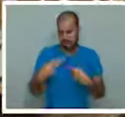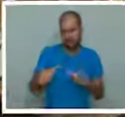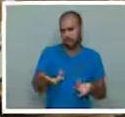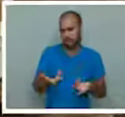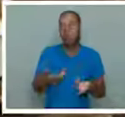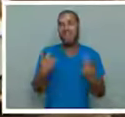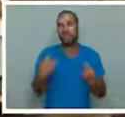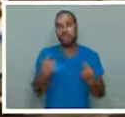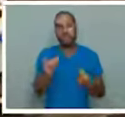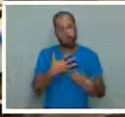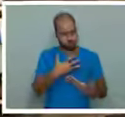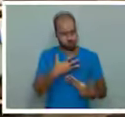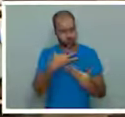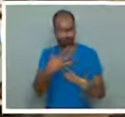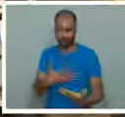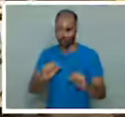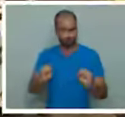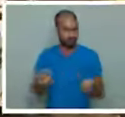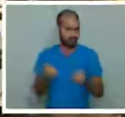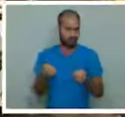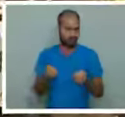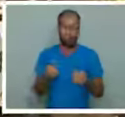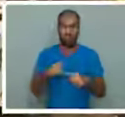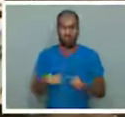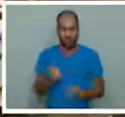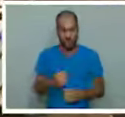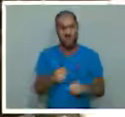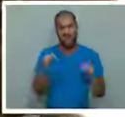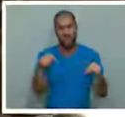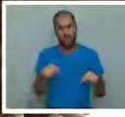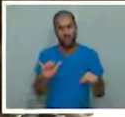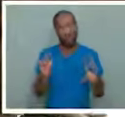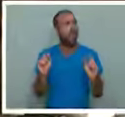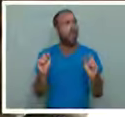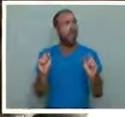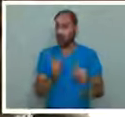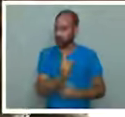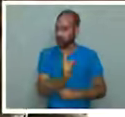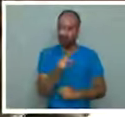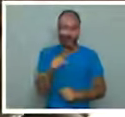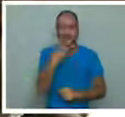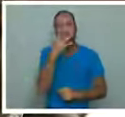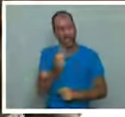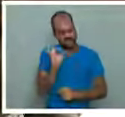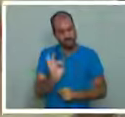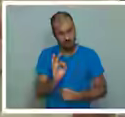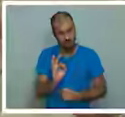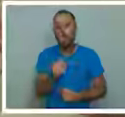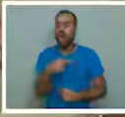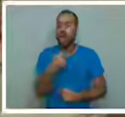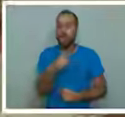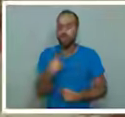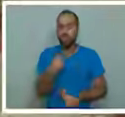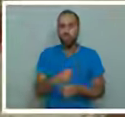está una cosa de seriedad donde tenemos que trabajar todos los días aprendemos cosas nuevas todos los días y qué